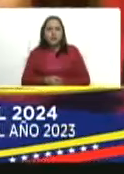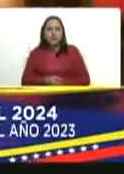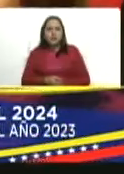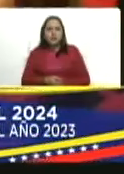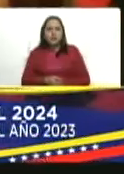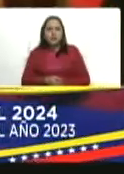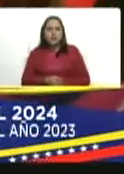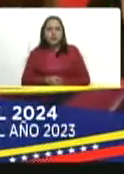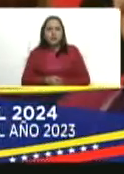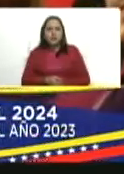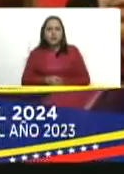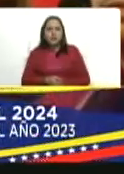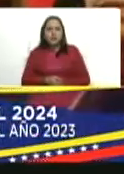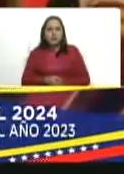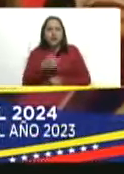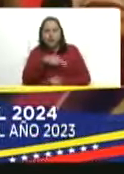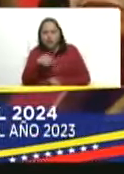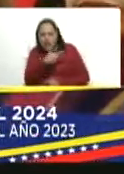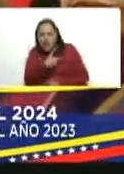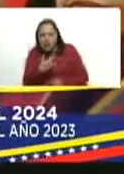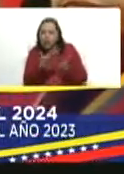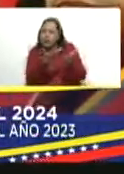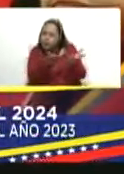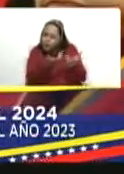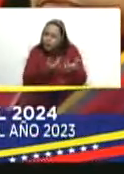Y los tratamos de atraer.